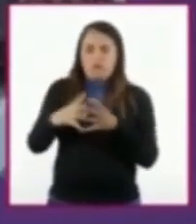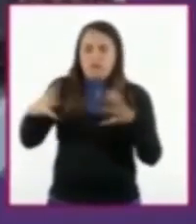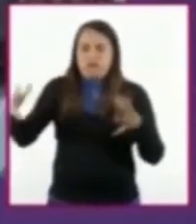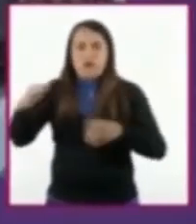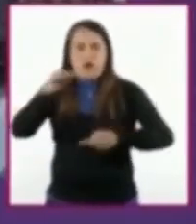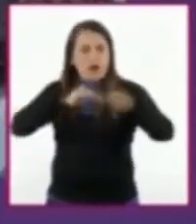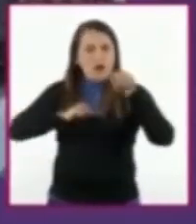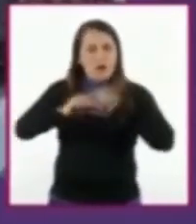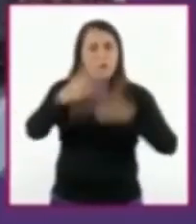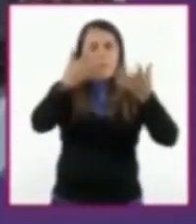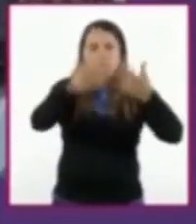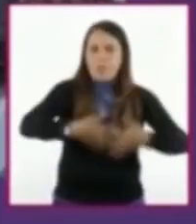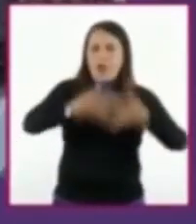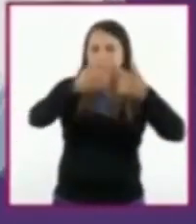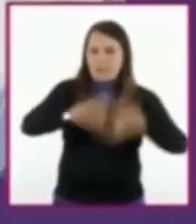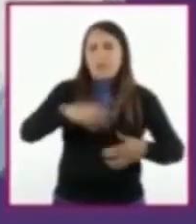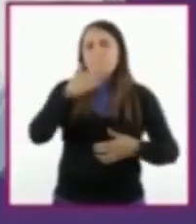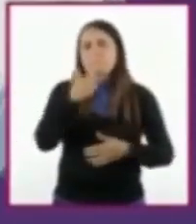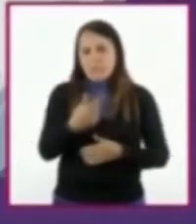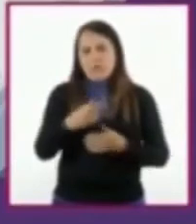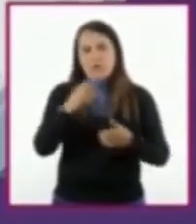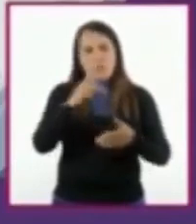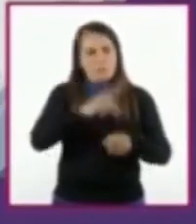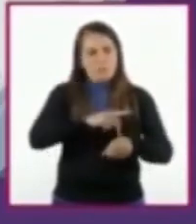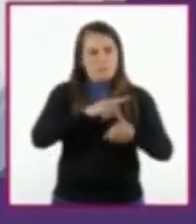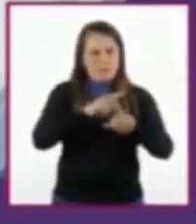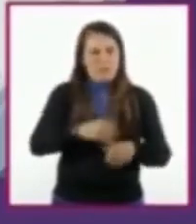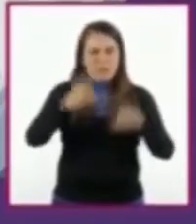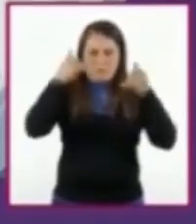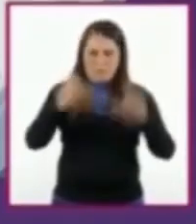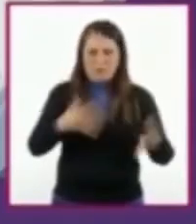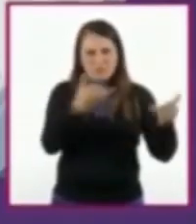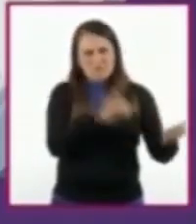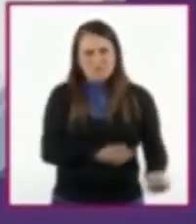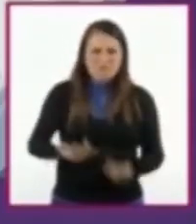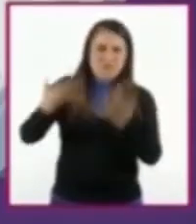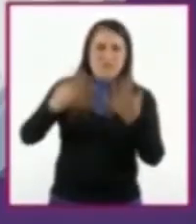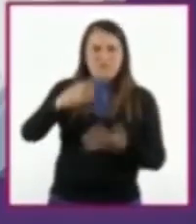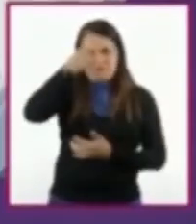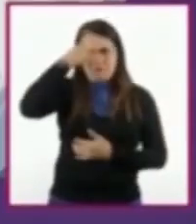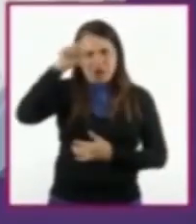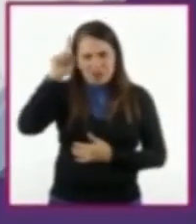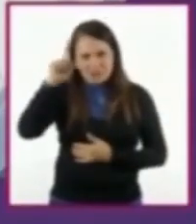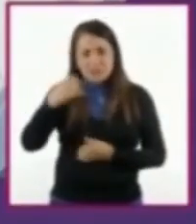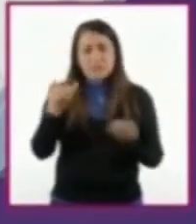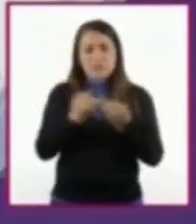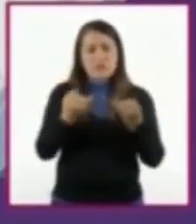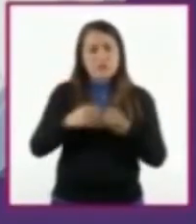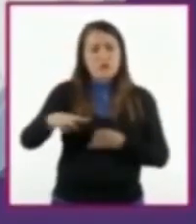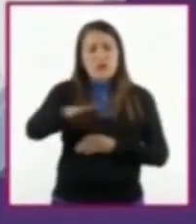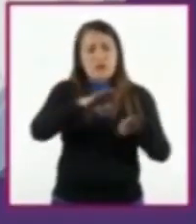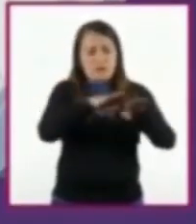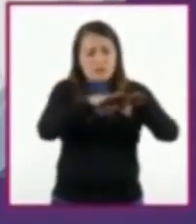a una distancia muy alta y cargar rocas y vigas que pesan toneladas, además de ajustar el terreno y